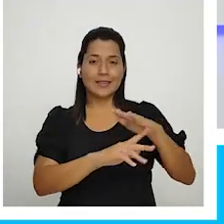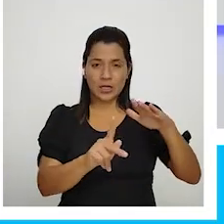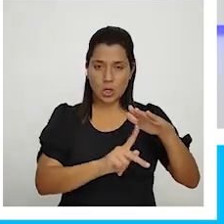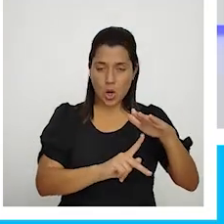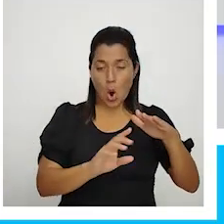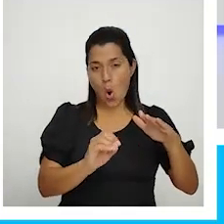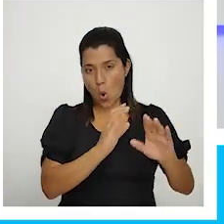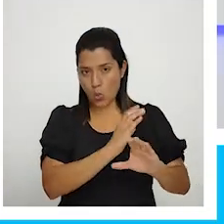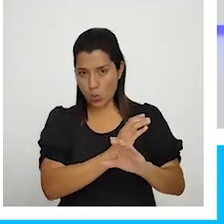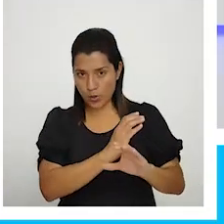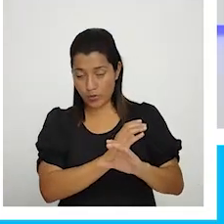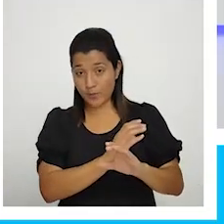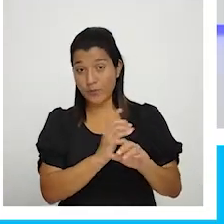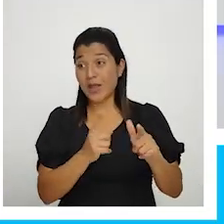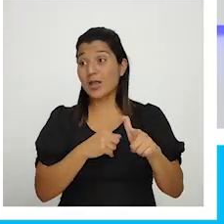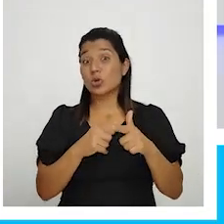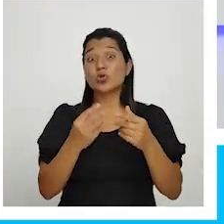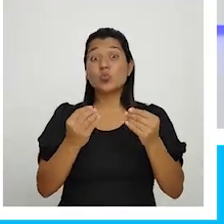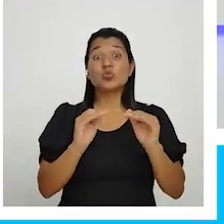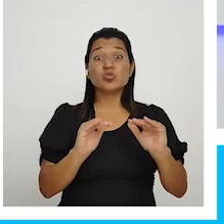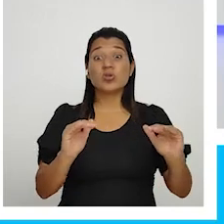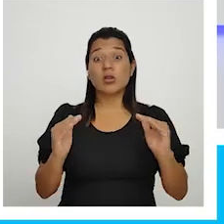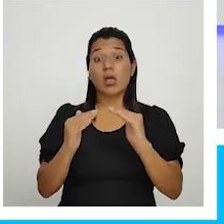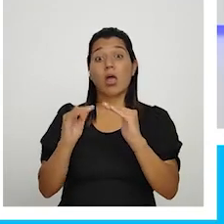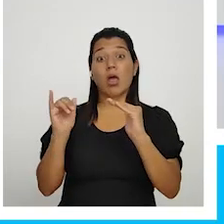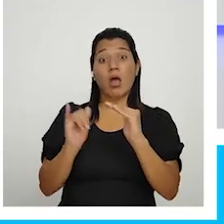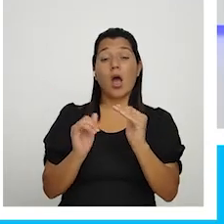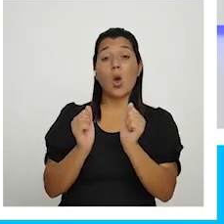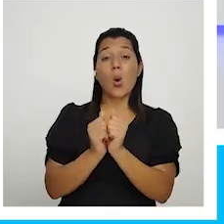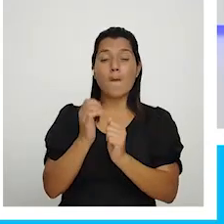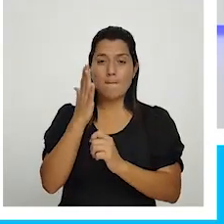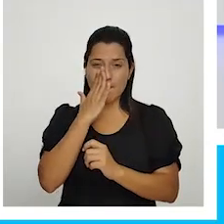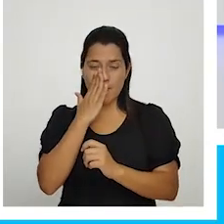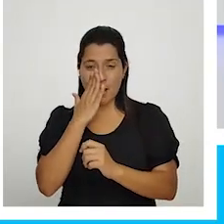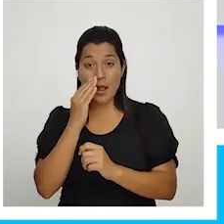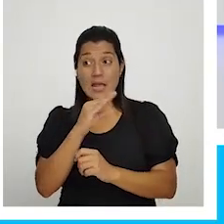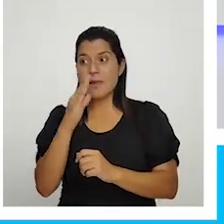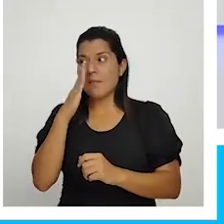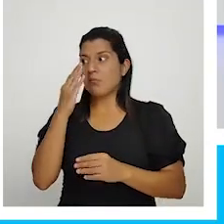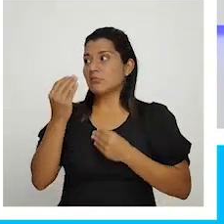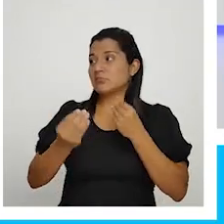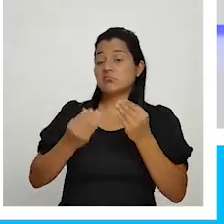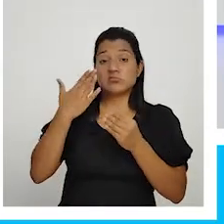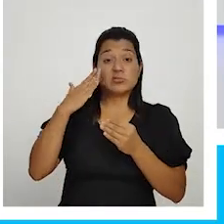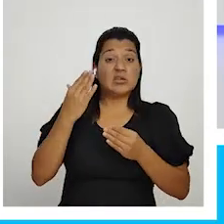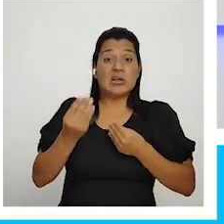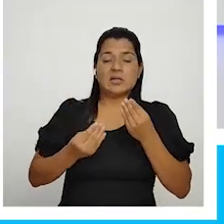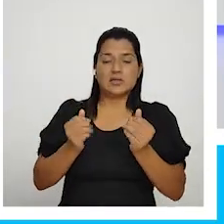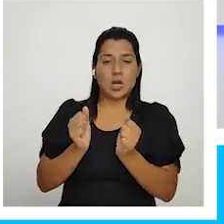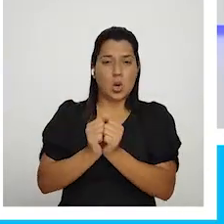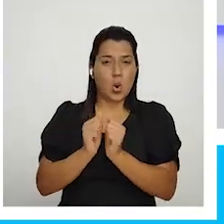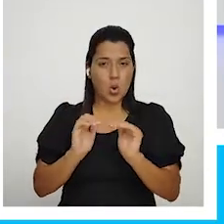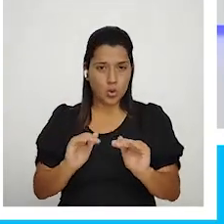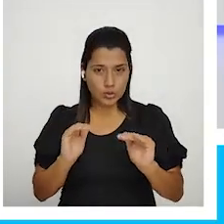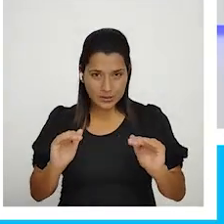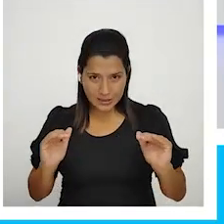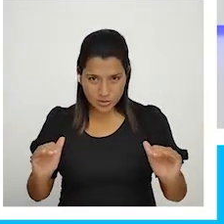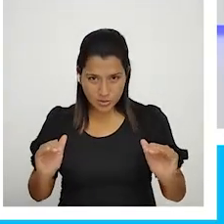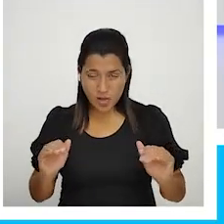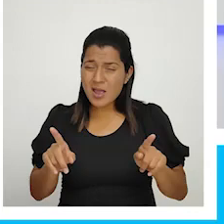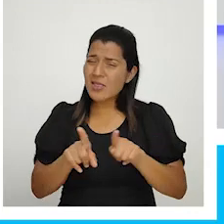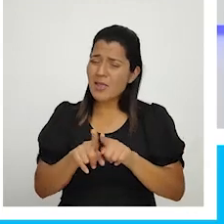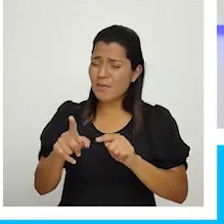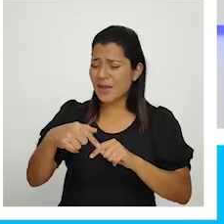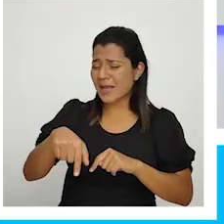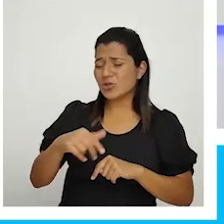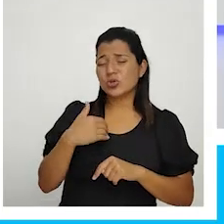ese rango de edad que se quedaban en sus casas con sus mamás y las mamás no saben qué hacer con los niños, ¿verdad? Y también con muchísimo riesgo social,